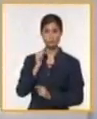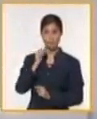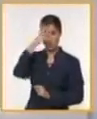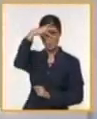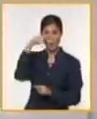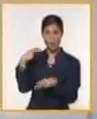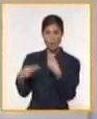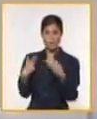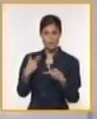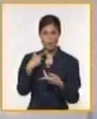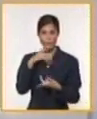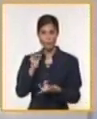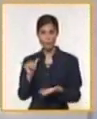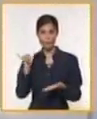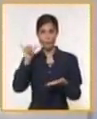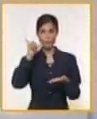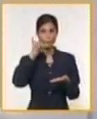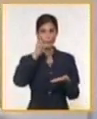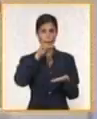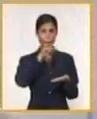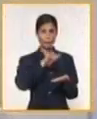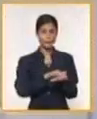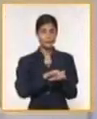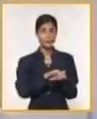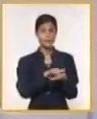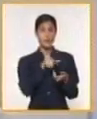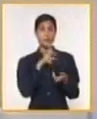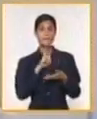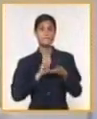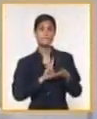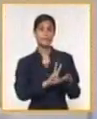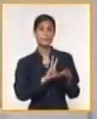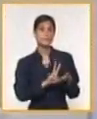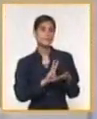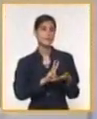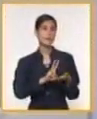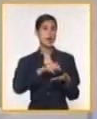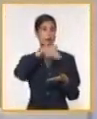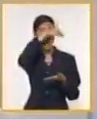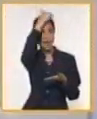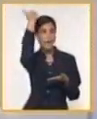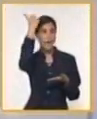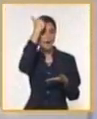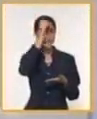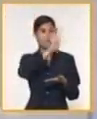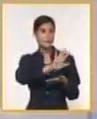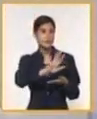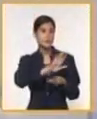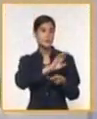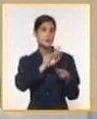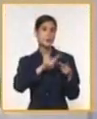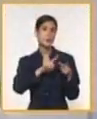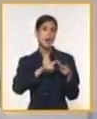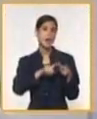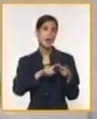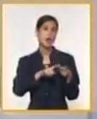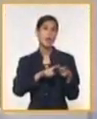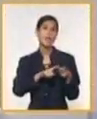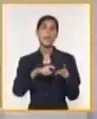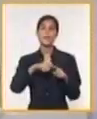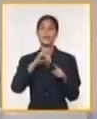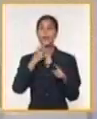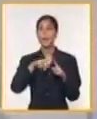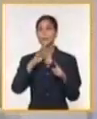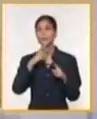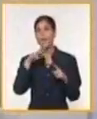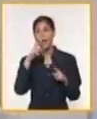Golfo, visita Qatar, visita Arabia Saudita, los Emiratos Árabes Unidos y Qatar, y llega y